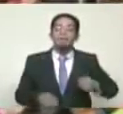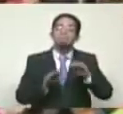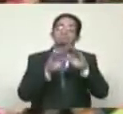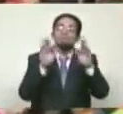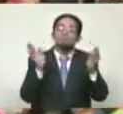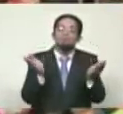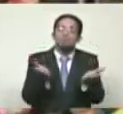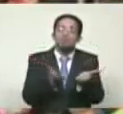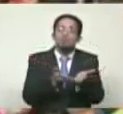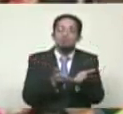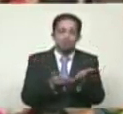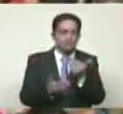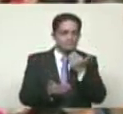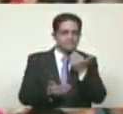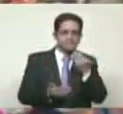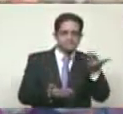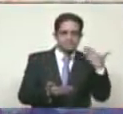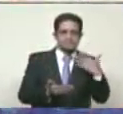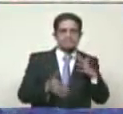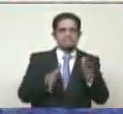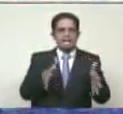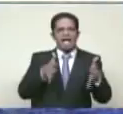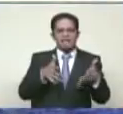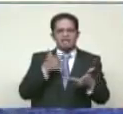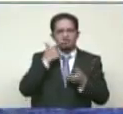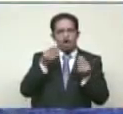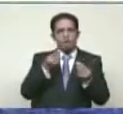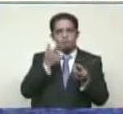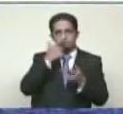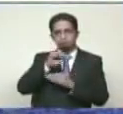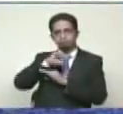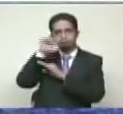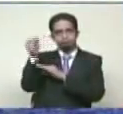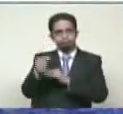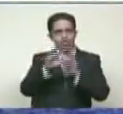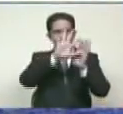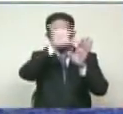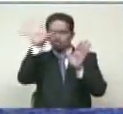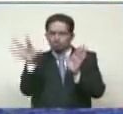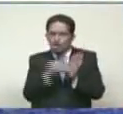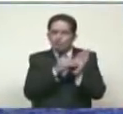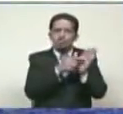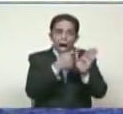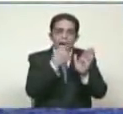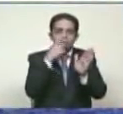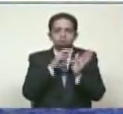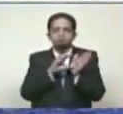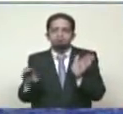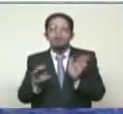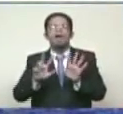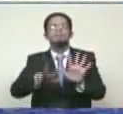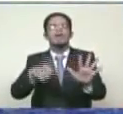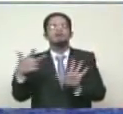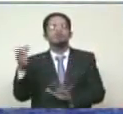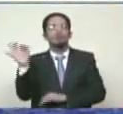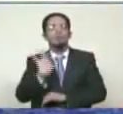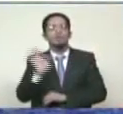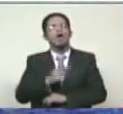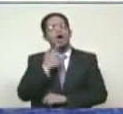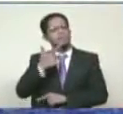acaban de ganar las elecciones con el 18% del padrón electoral y dicen: gran